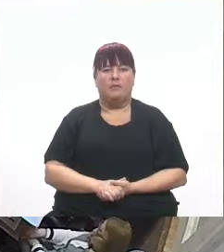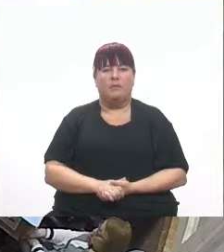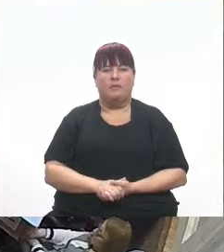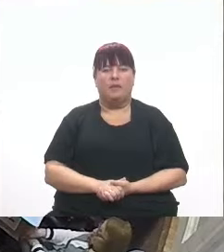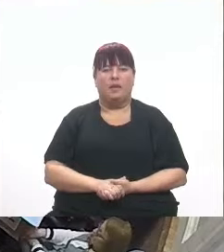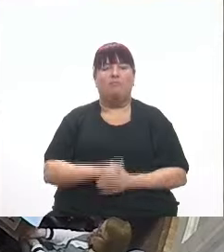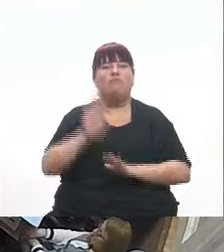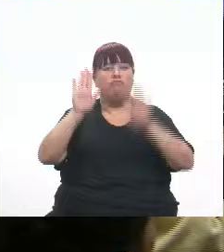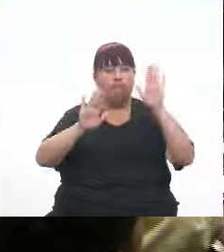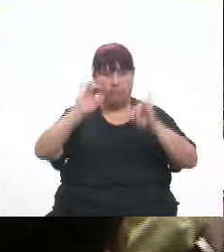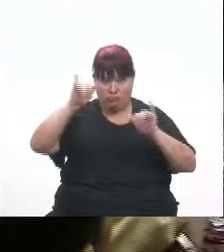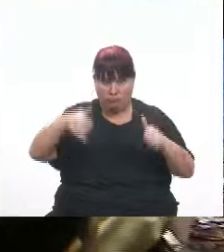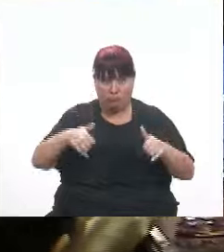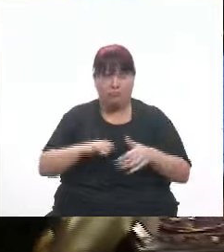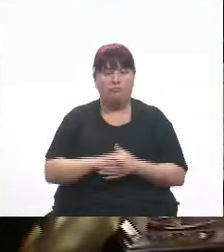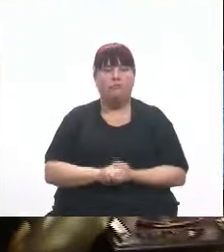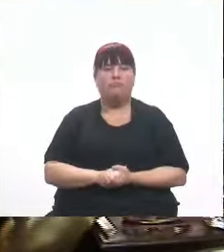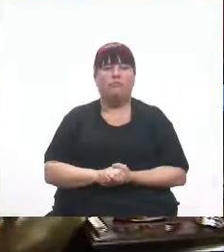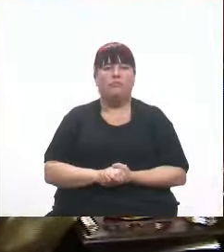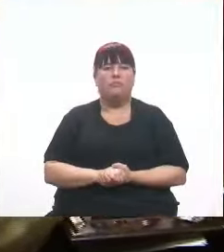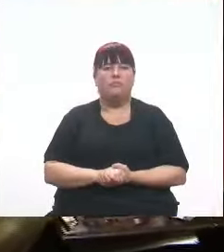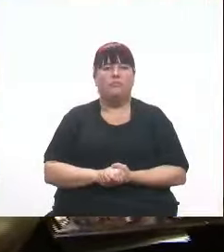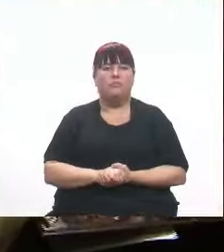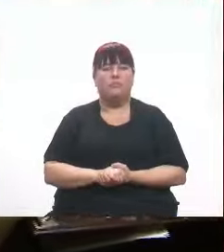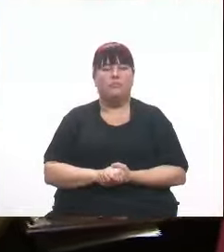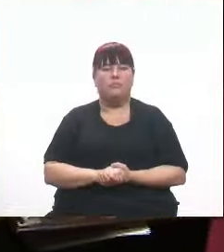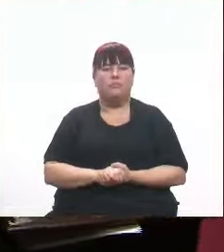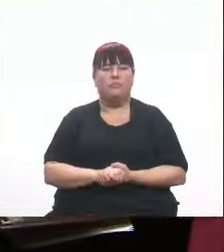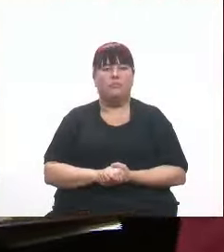¿Hay asentimiento?